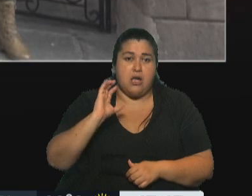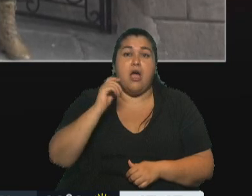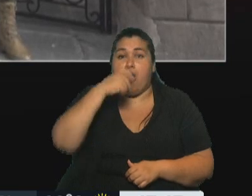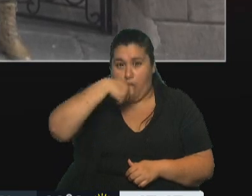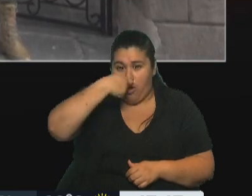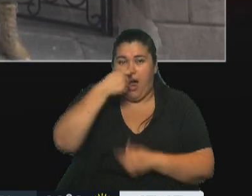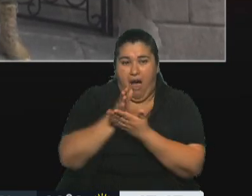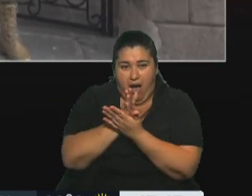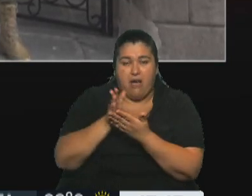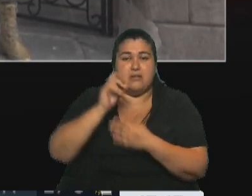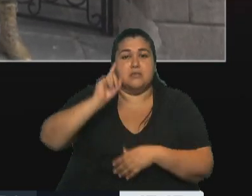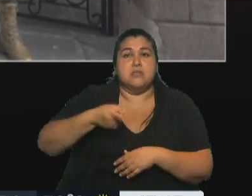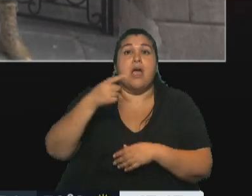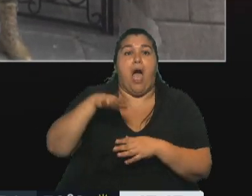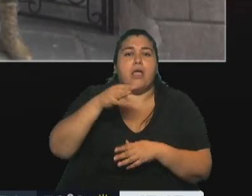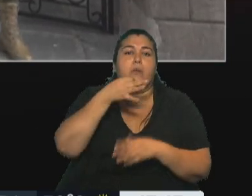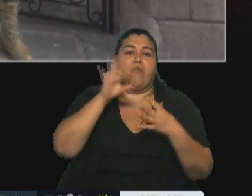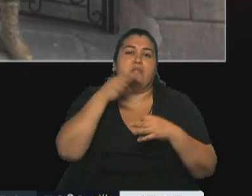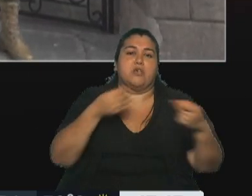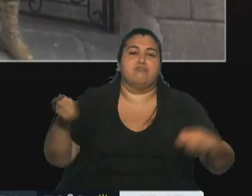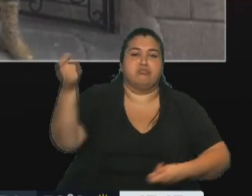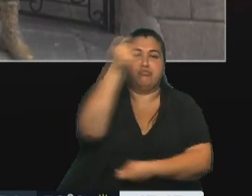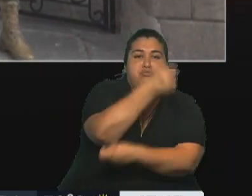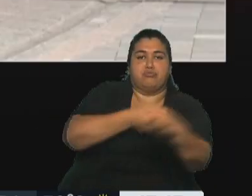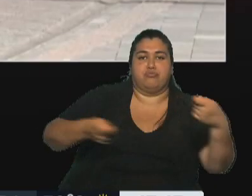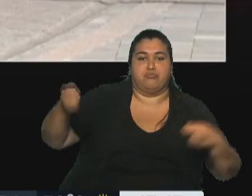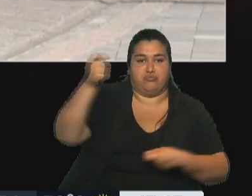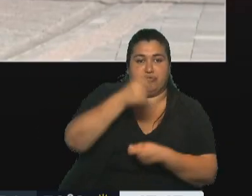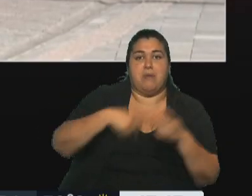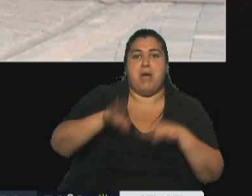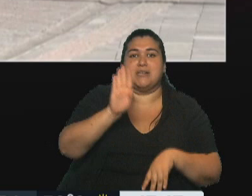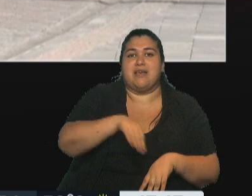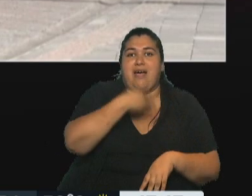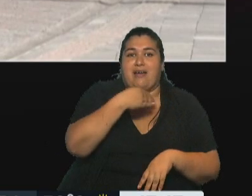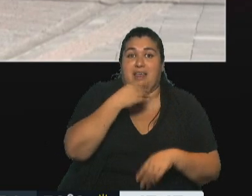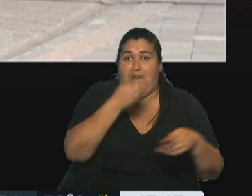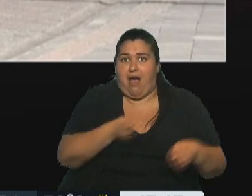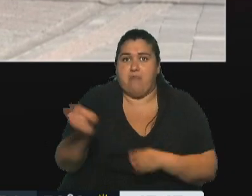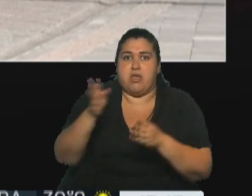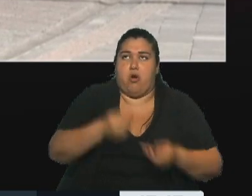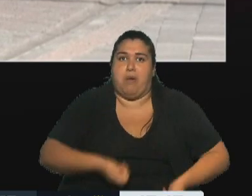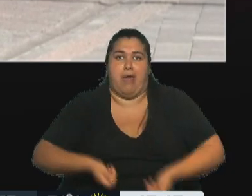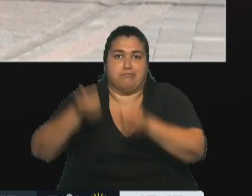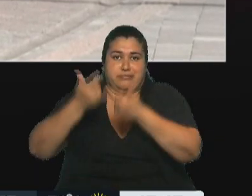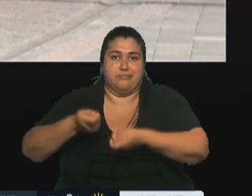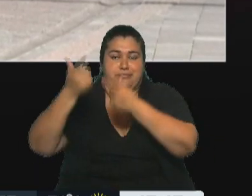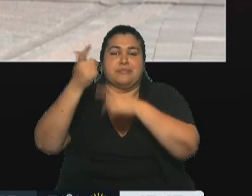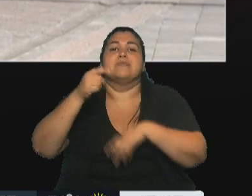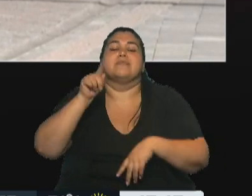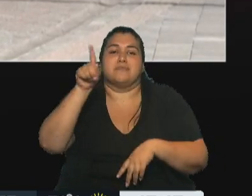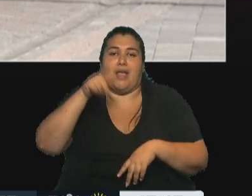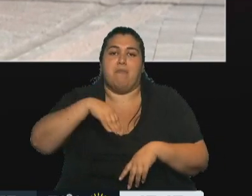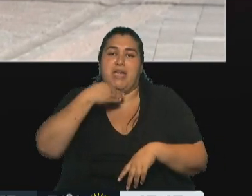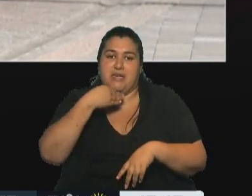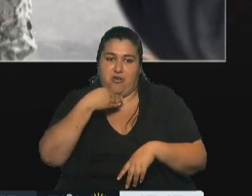que permite mover drogas para los carteles mexicanos. Y otra cuestión vinculada a